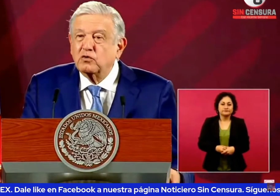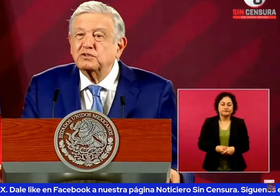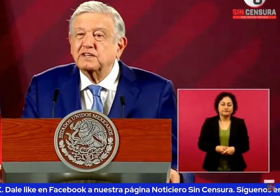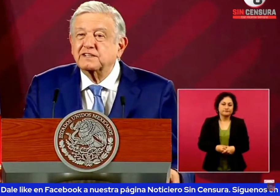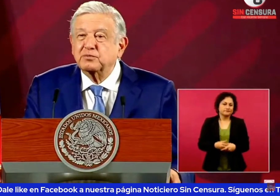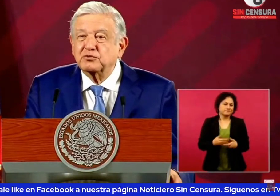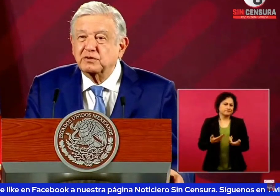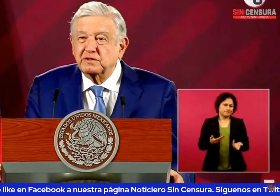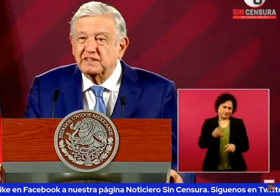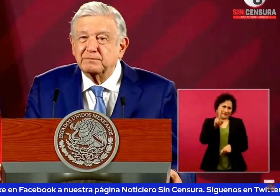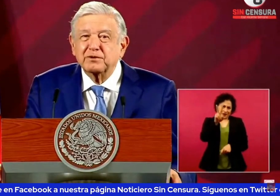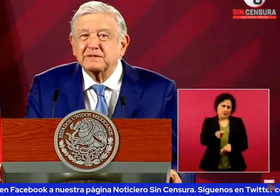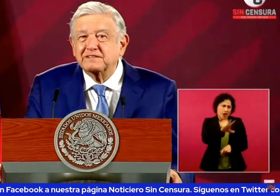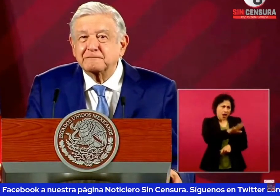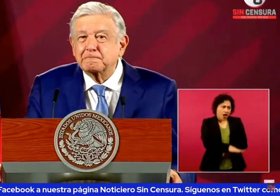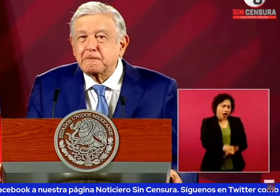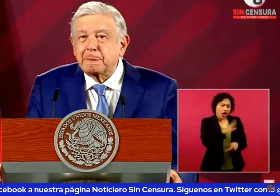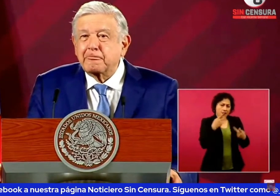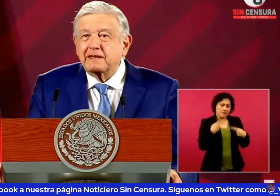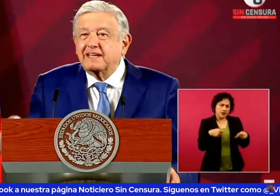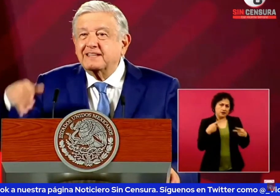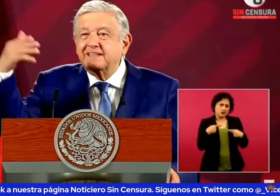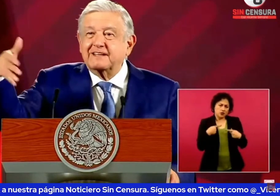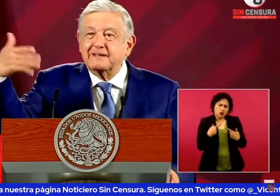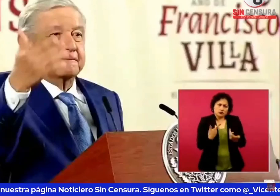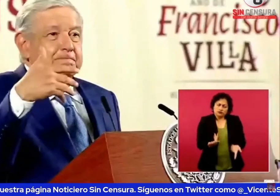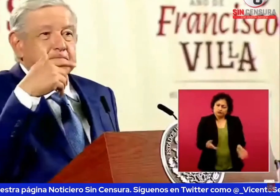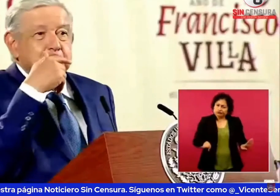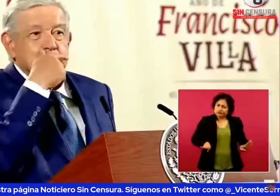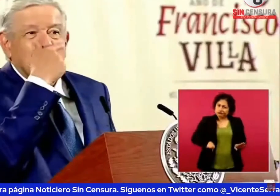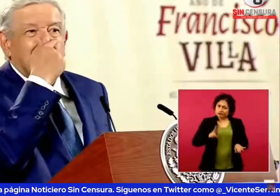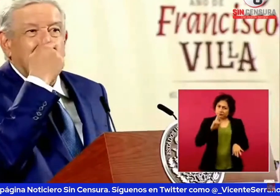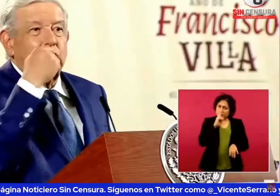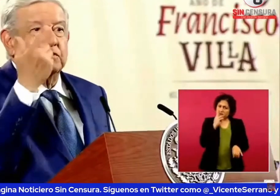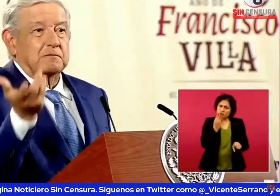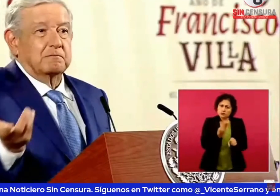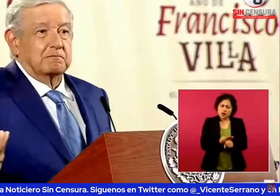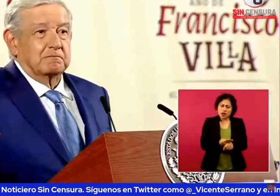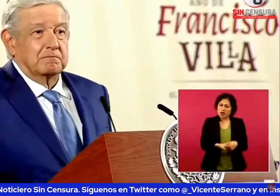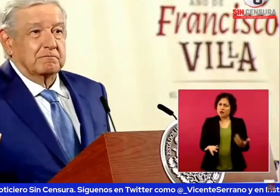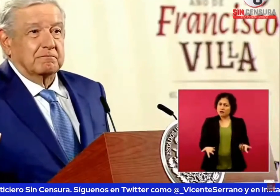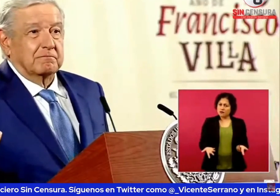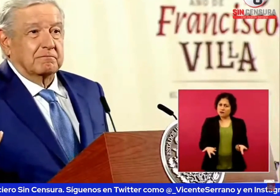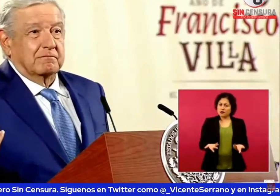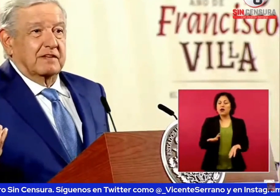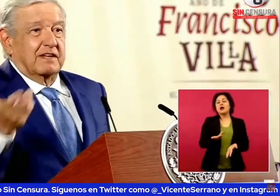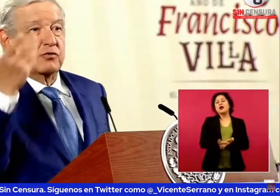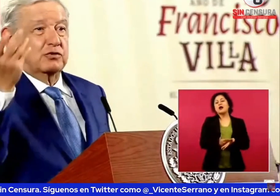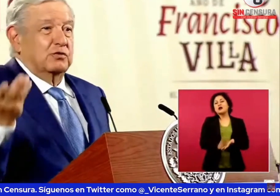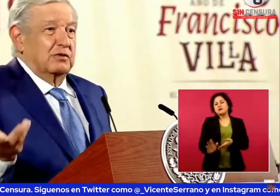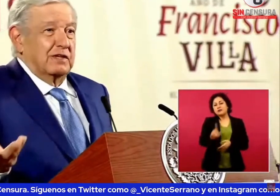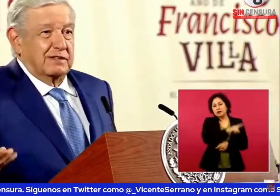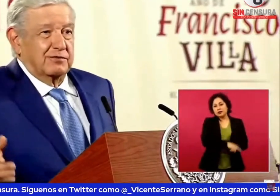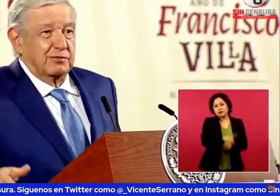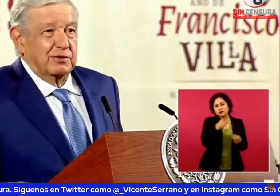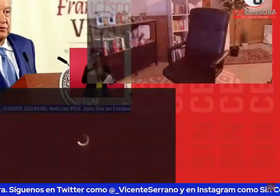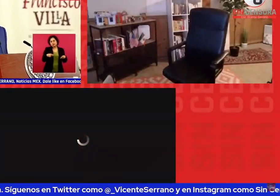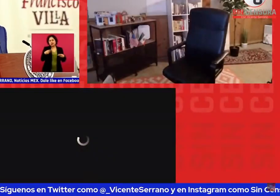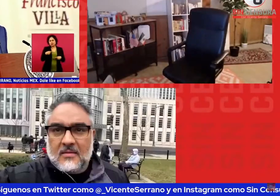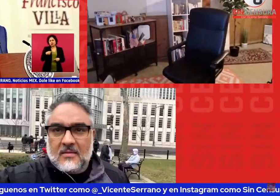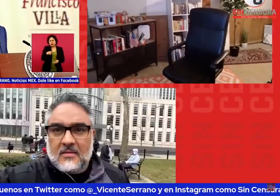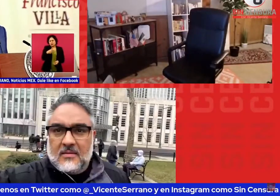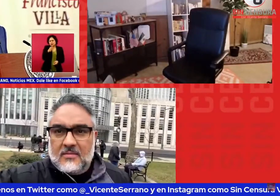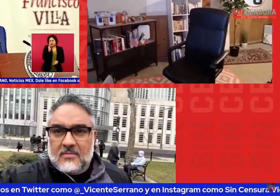actúa con mucha responsabilidad, pero además la gente está a favor de que continúe la